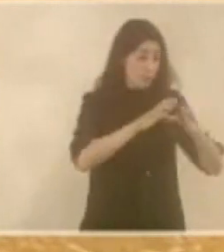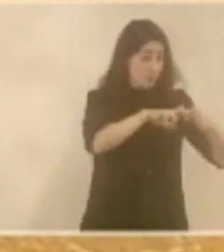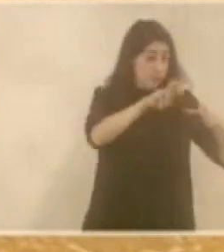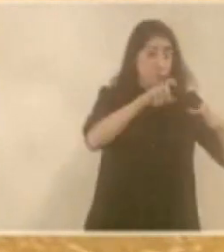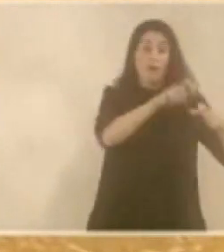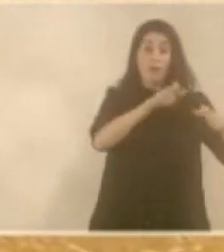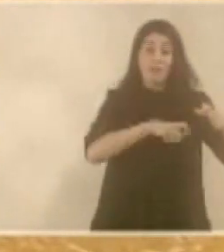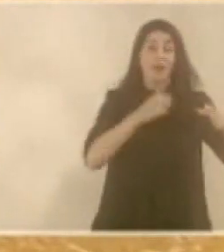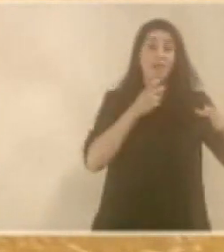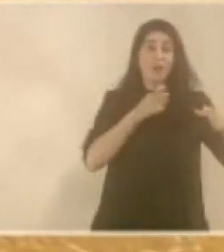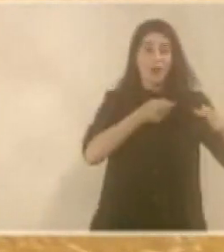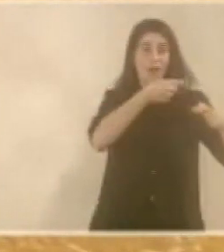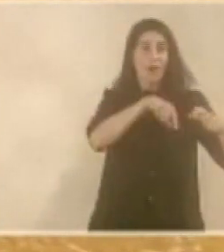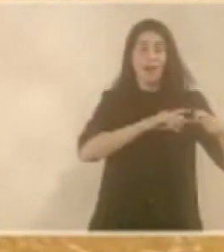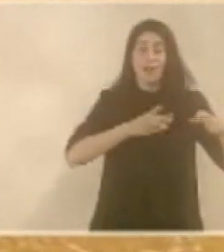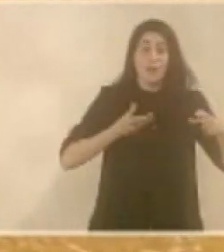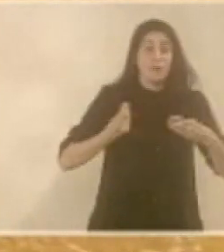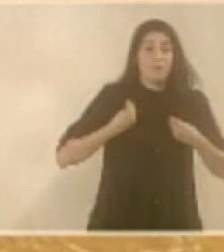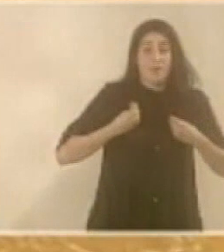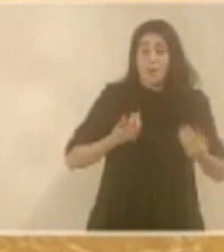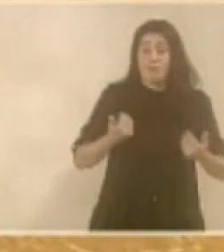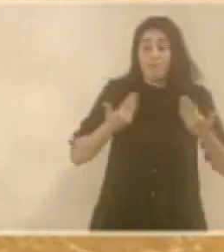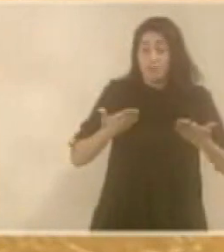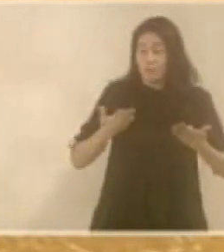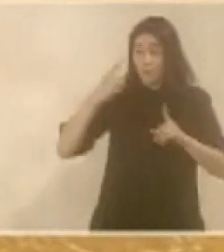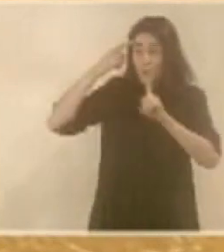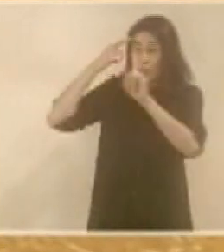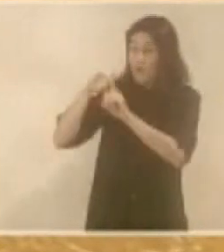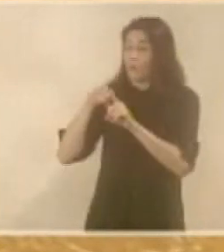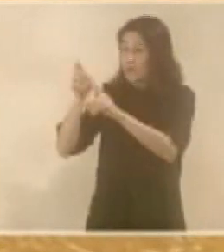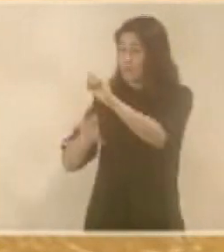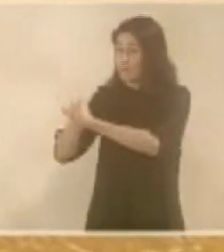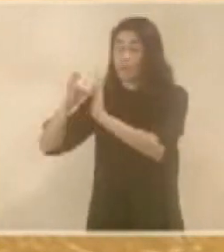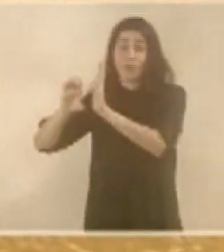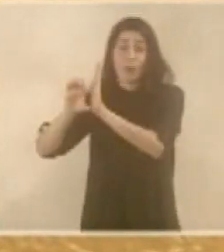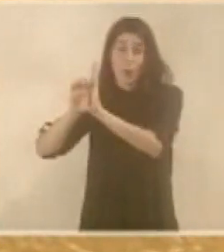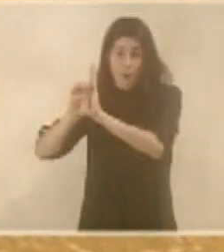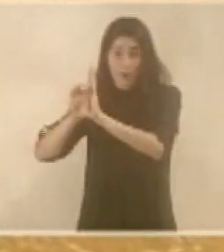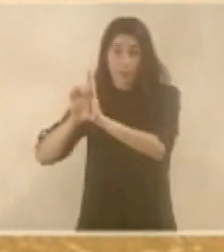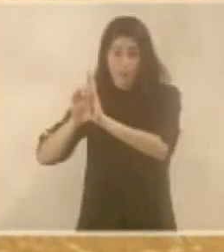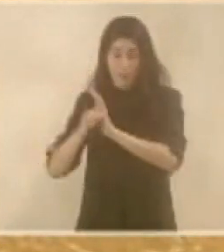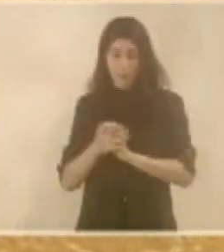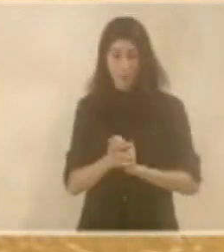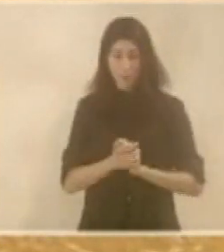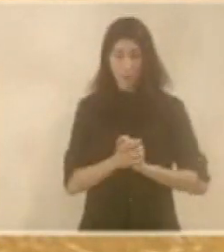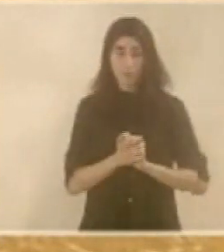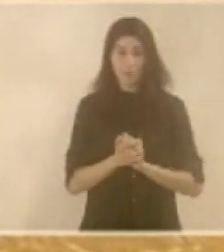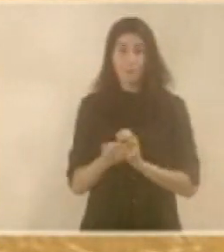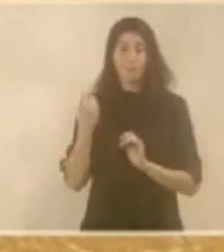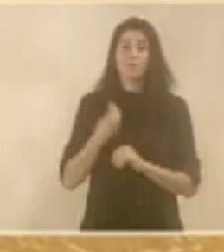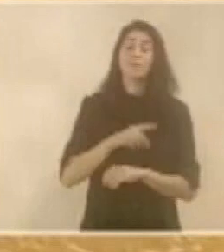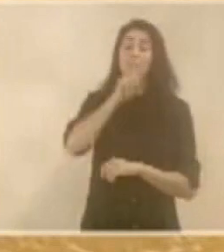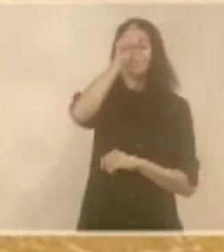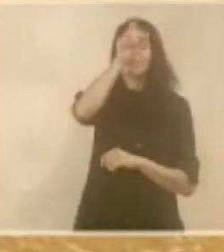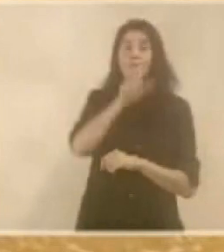citar una frase del general Vicente Rojo, gran general que fuera jefe de Estado Mayor